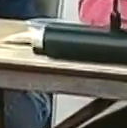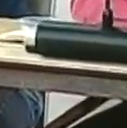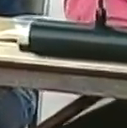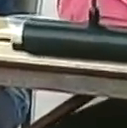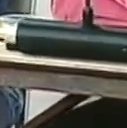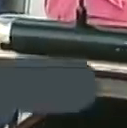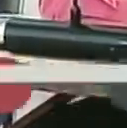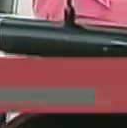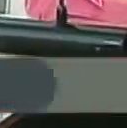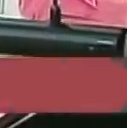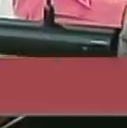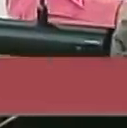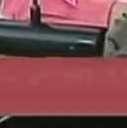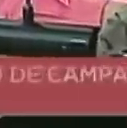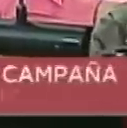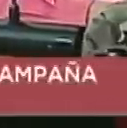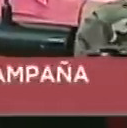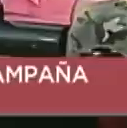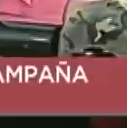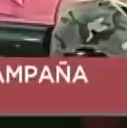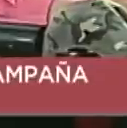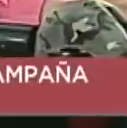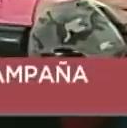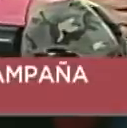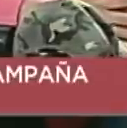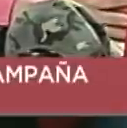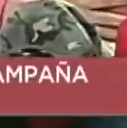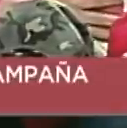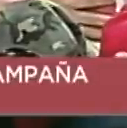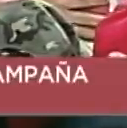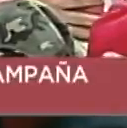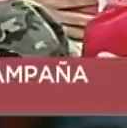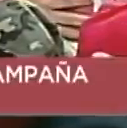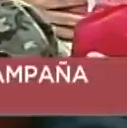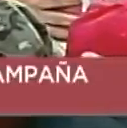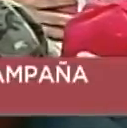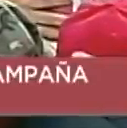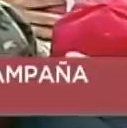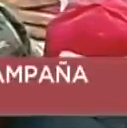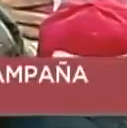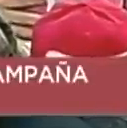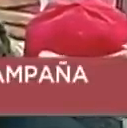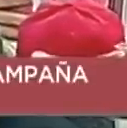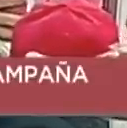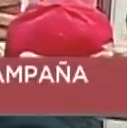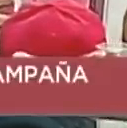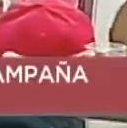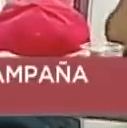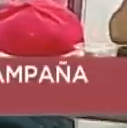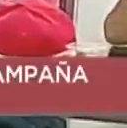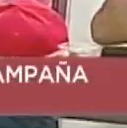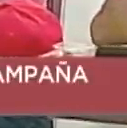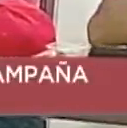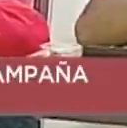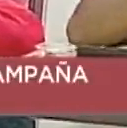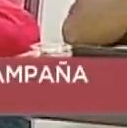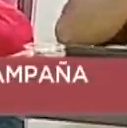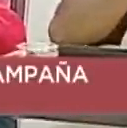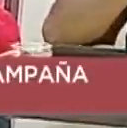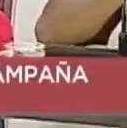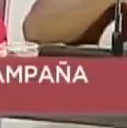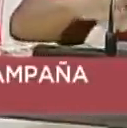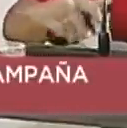Ya hace una semana hicimos una reunión de instalación. Se instaló oficial el comando de